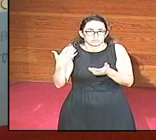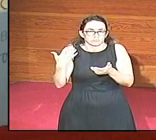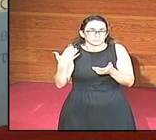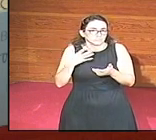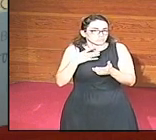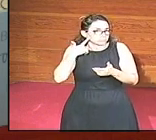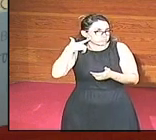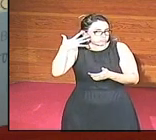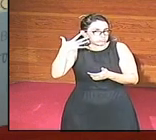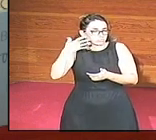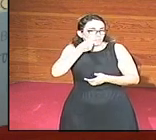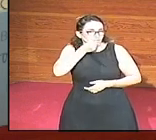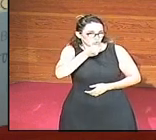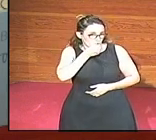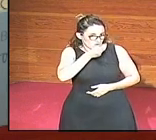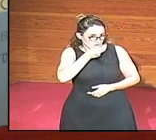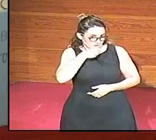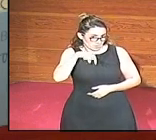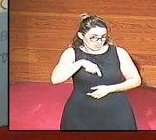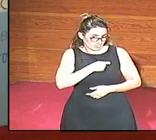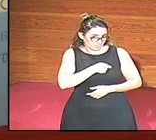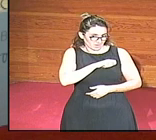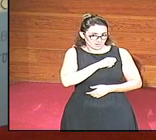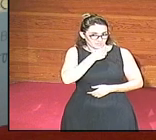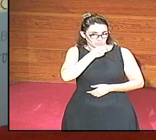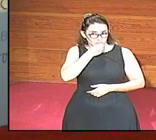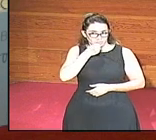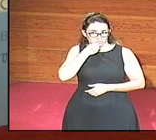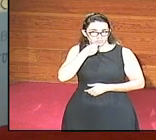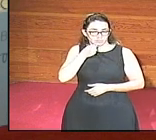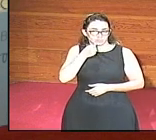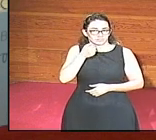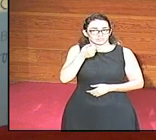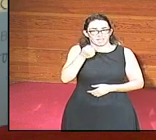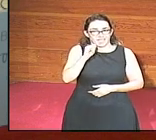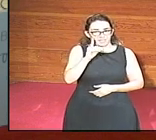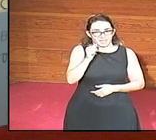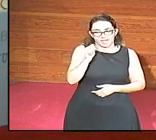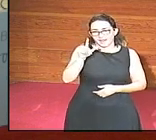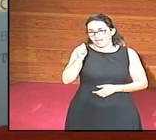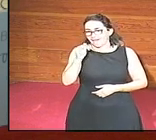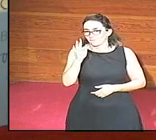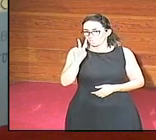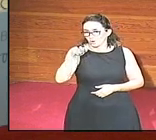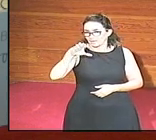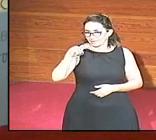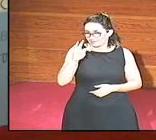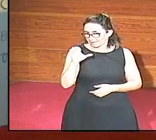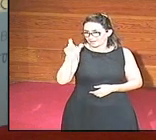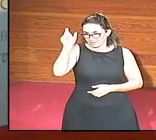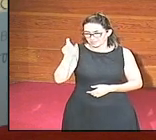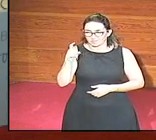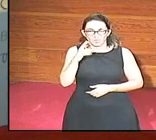del Partido Socialista Obrero Español, que bueno, Aida La Fuente, una canción de, ¿cómo se llama? El pedorro